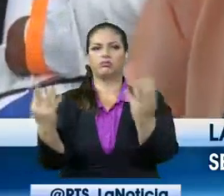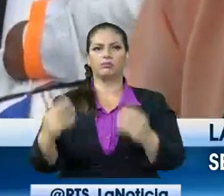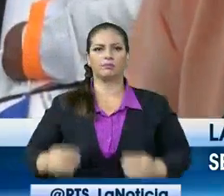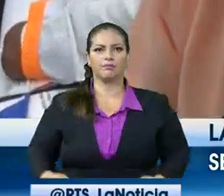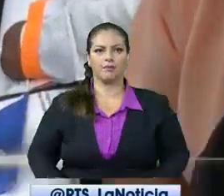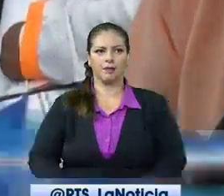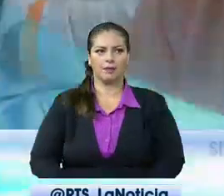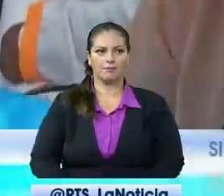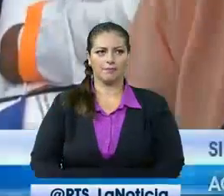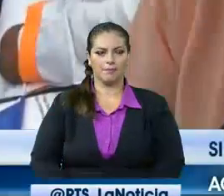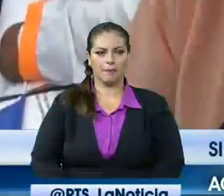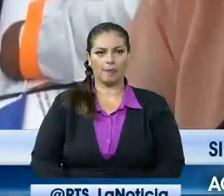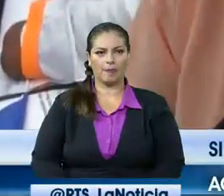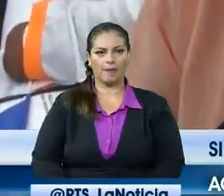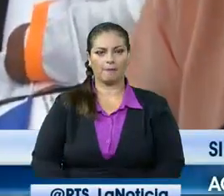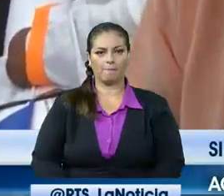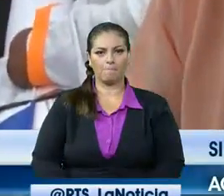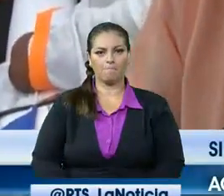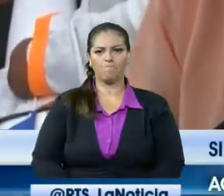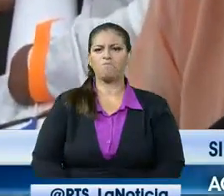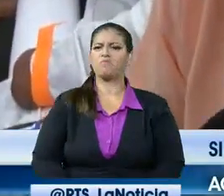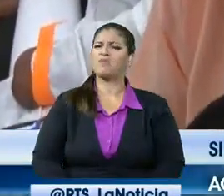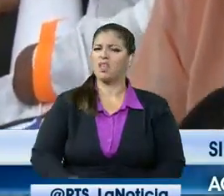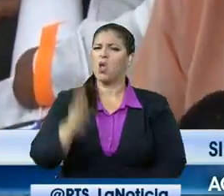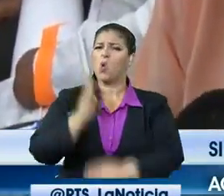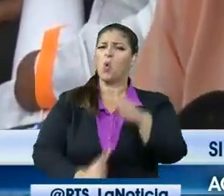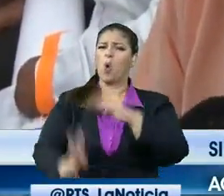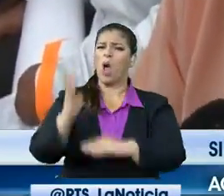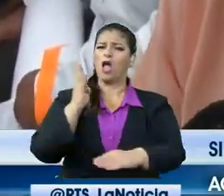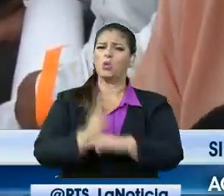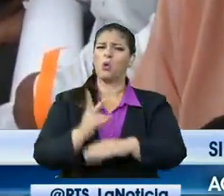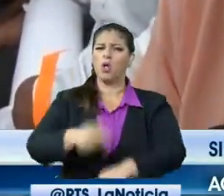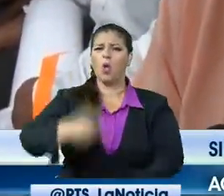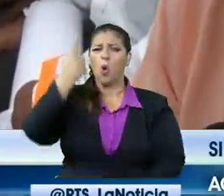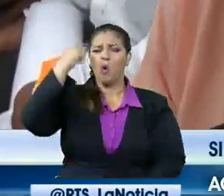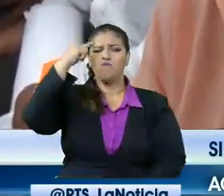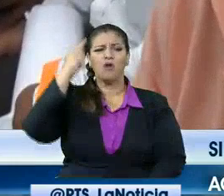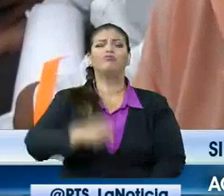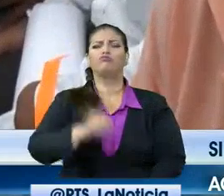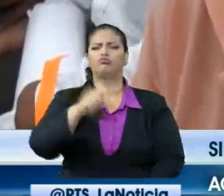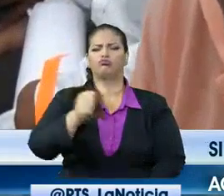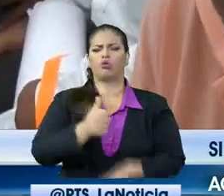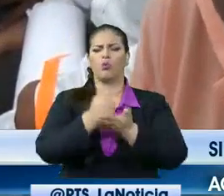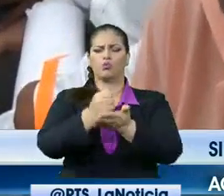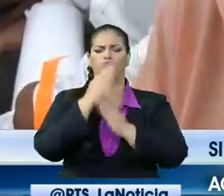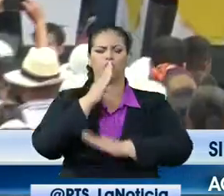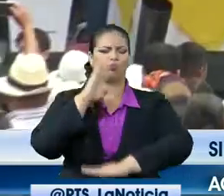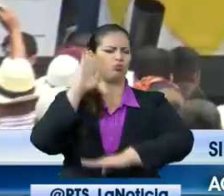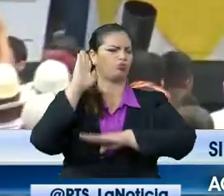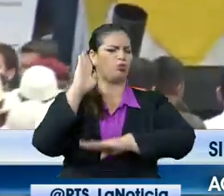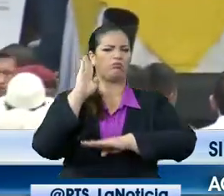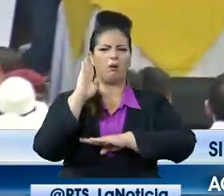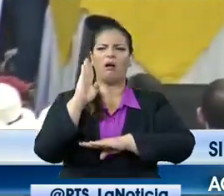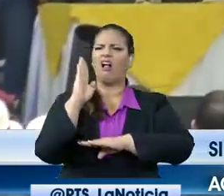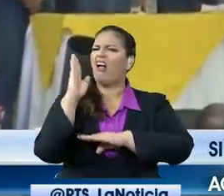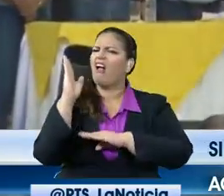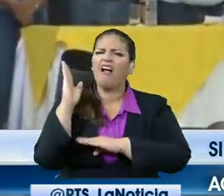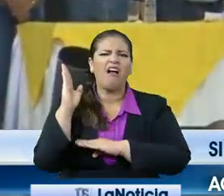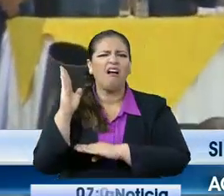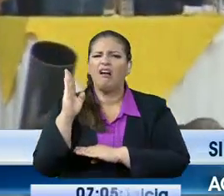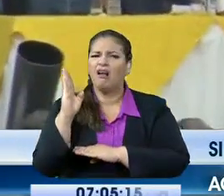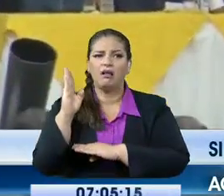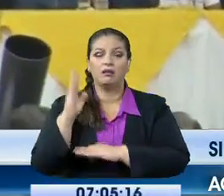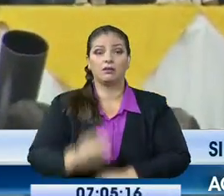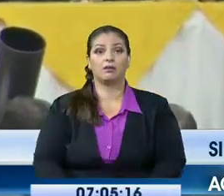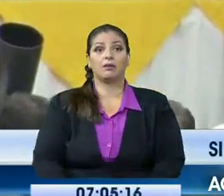ser que estos 4 años de promesa y de cambio sea el anhelo de todos los agricultores. El proyecto, que arranca este